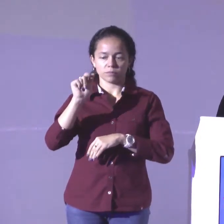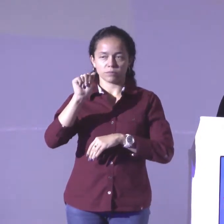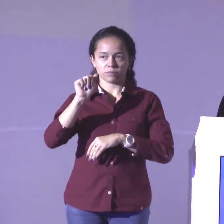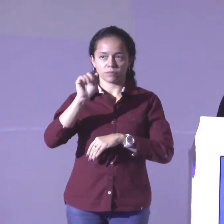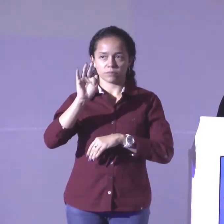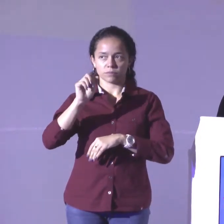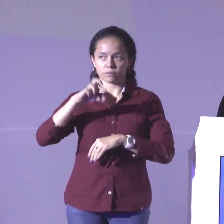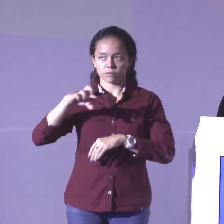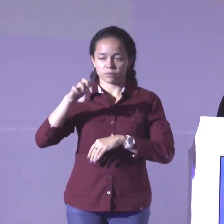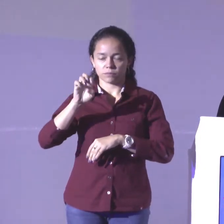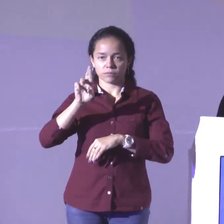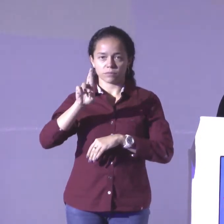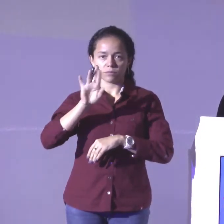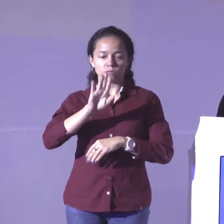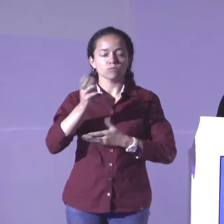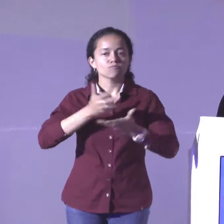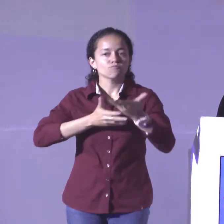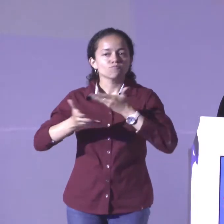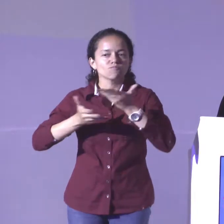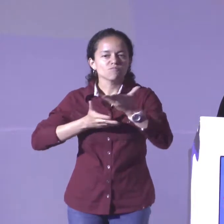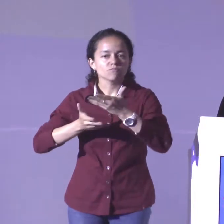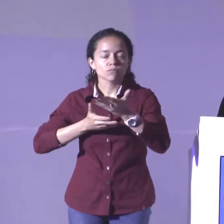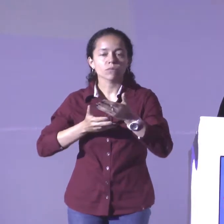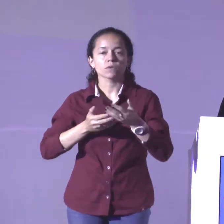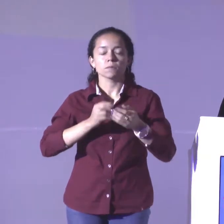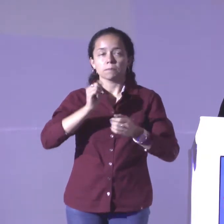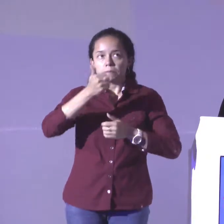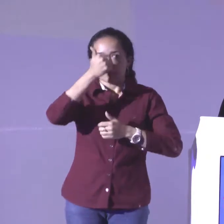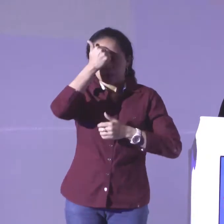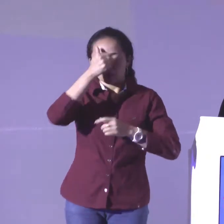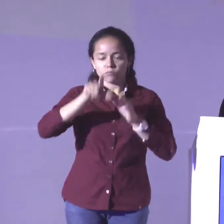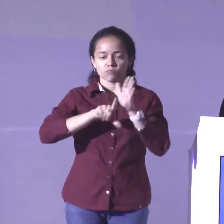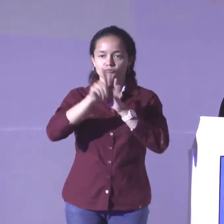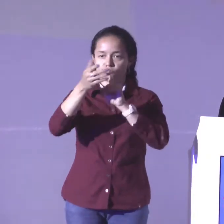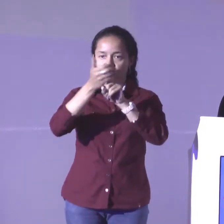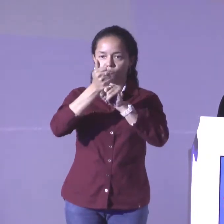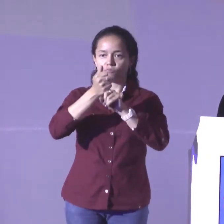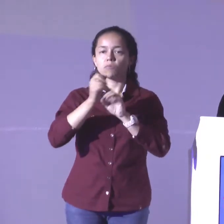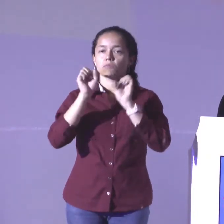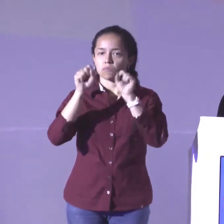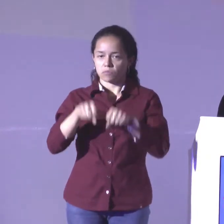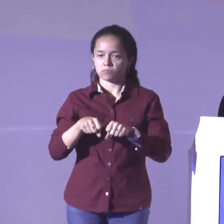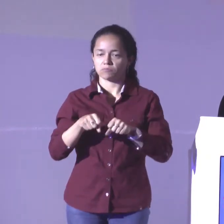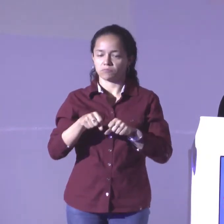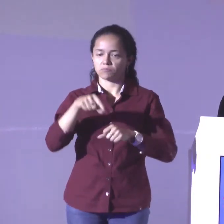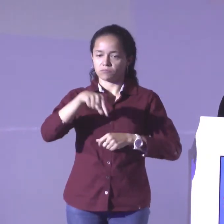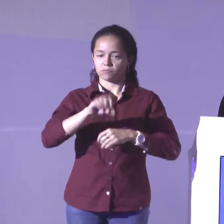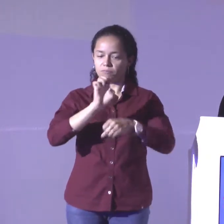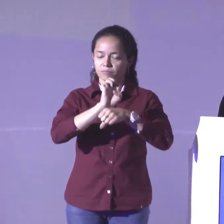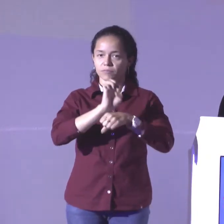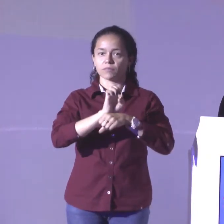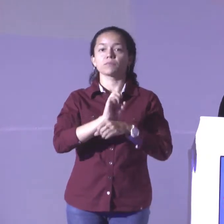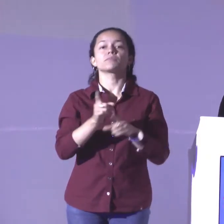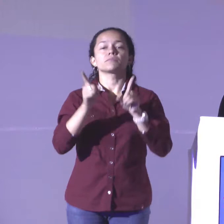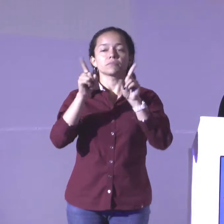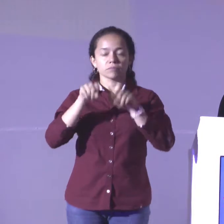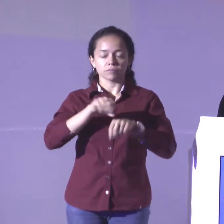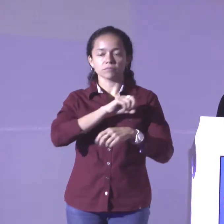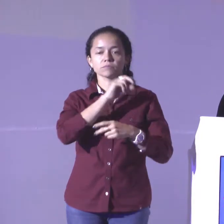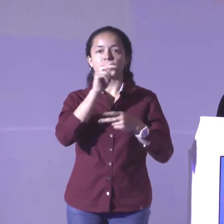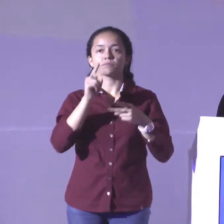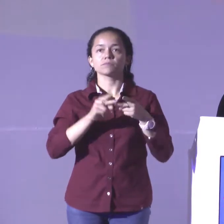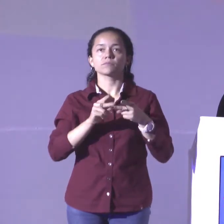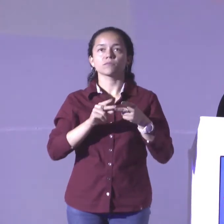quien compartirá los principales logros y avances alcanzados por la entidad. Posteriormente podrán conocer dos capítulos